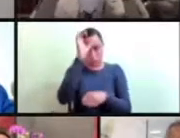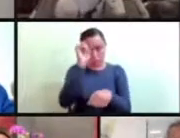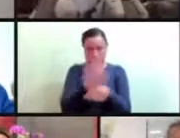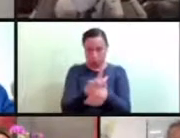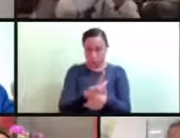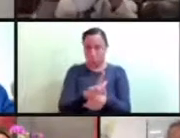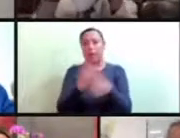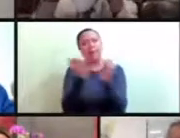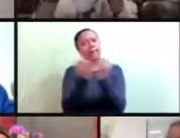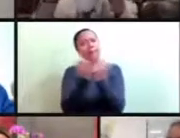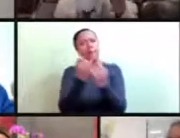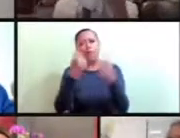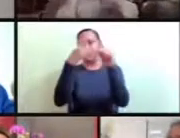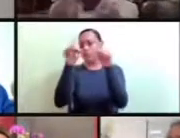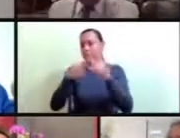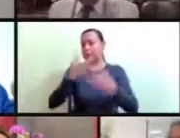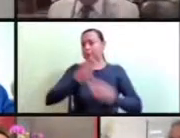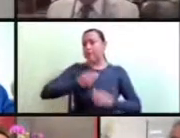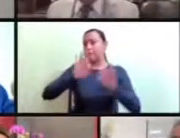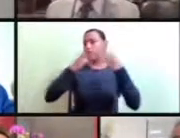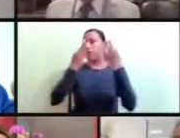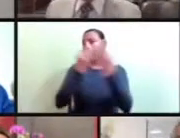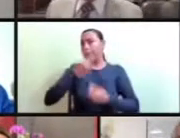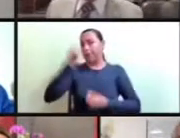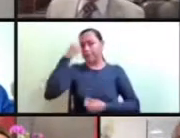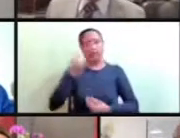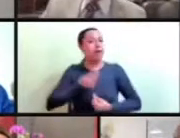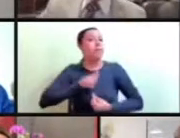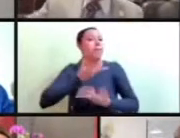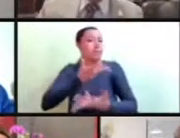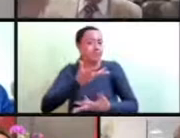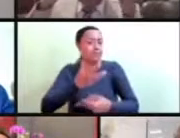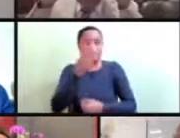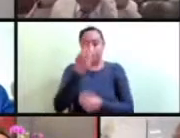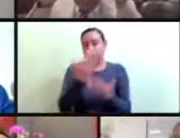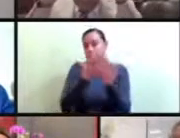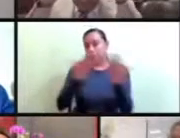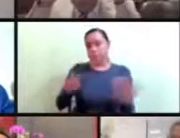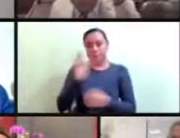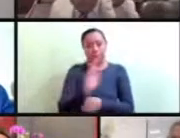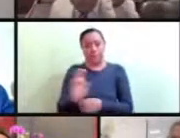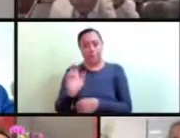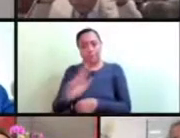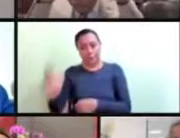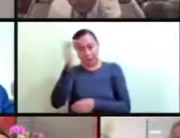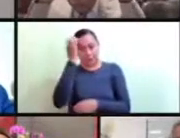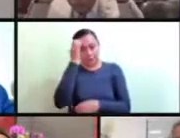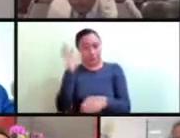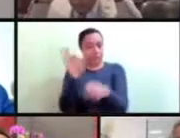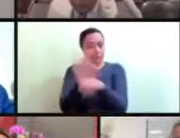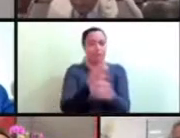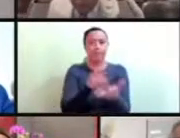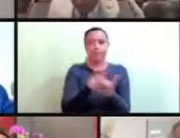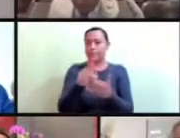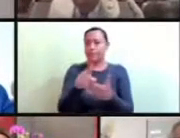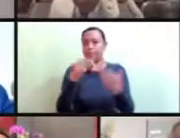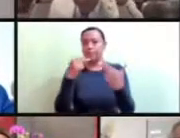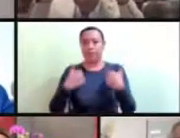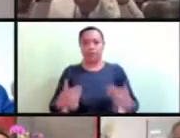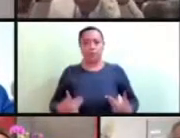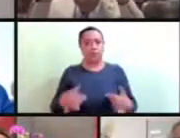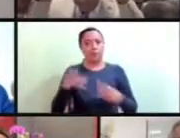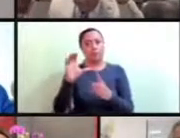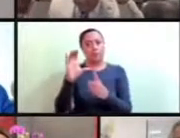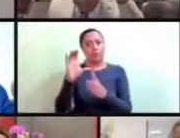sus manifestaciones. Es por ello que el reconocimiento y la defensa de los derechos humanos culturales ha